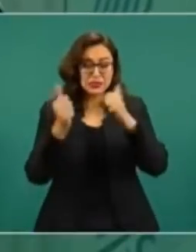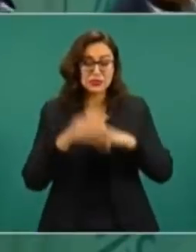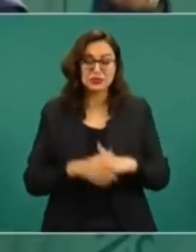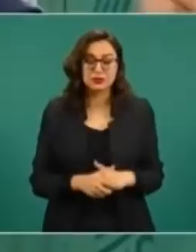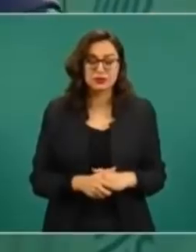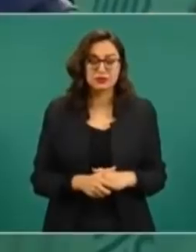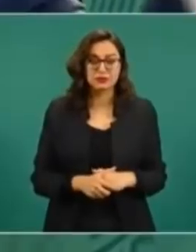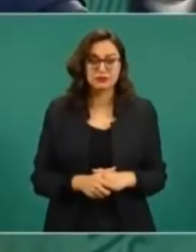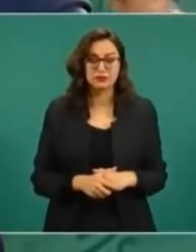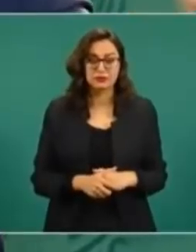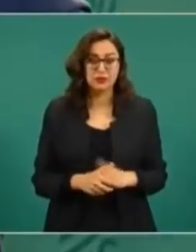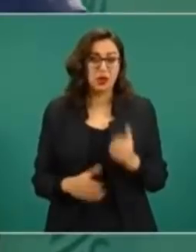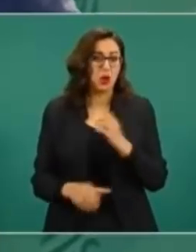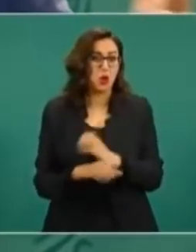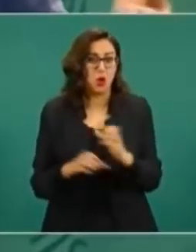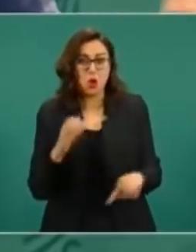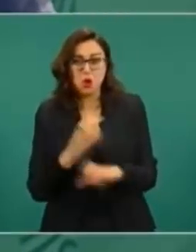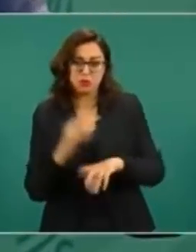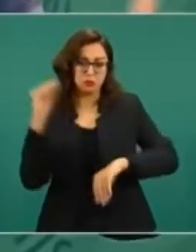construir, equipar